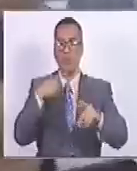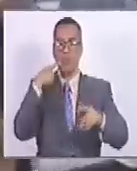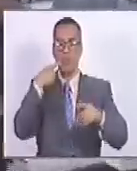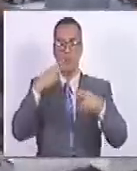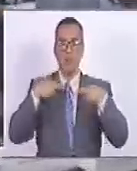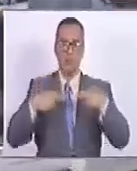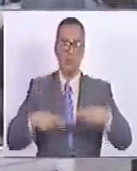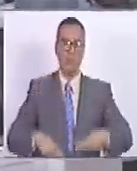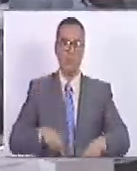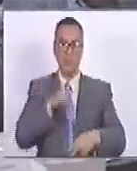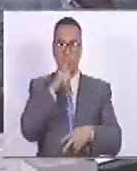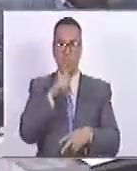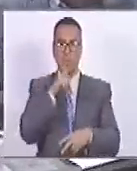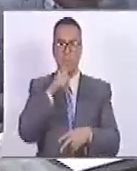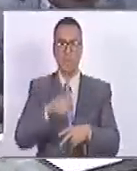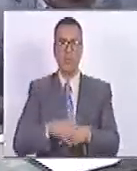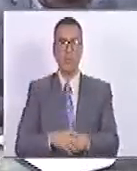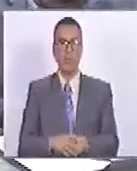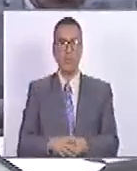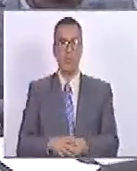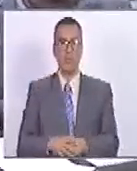humana.